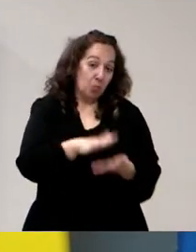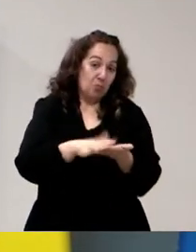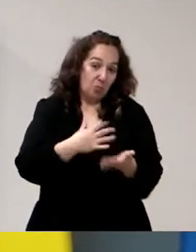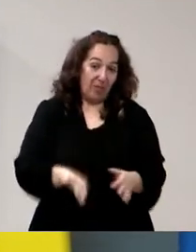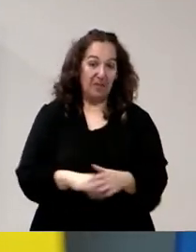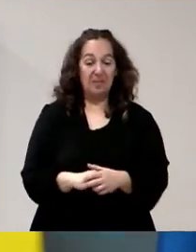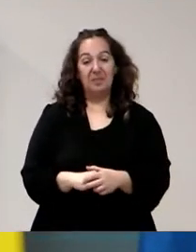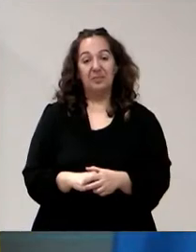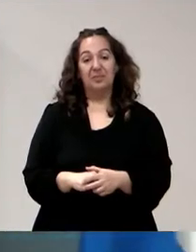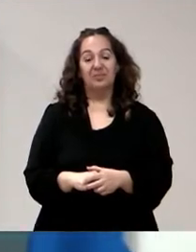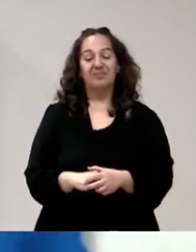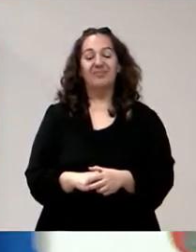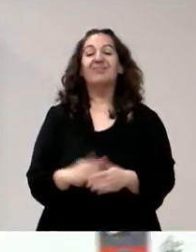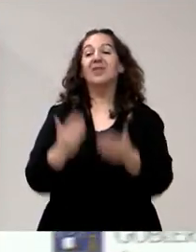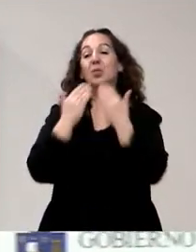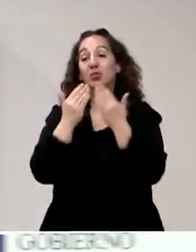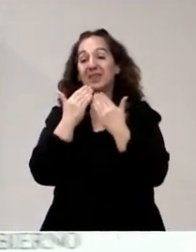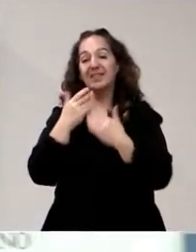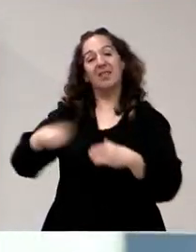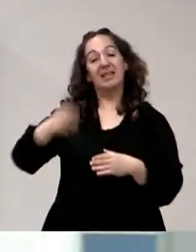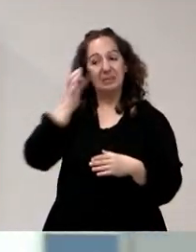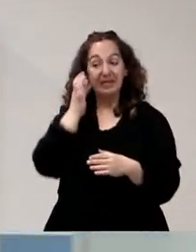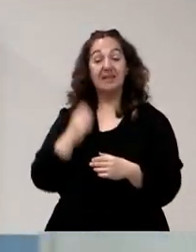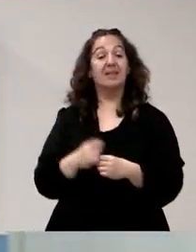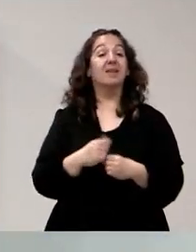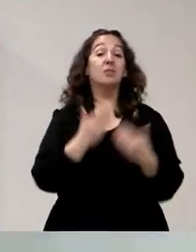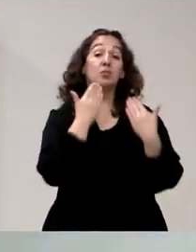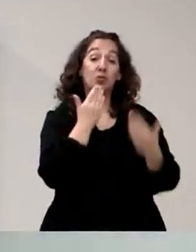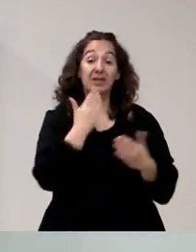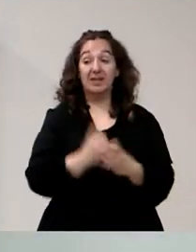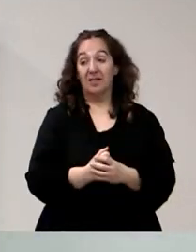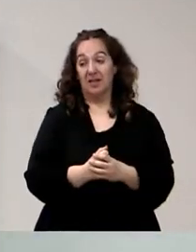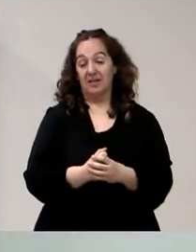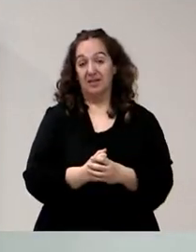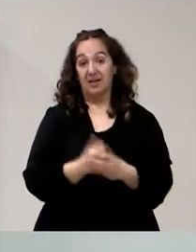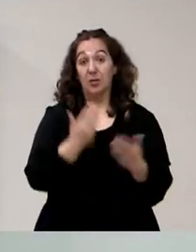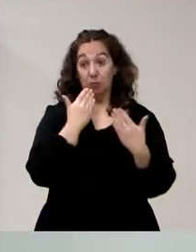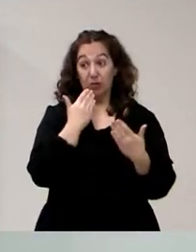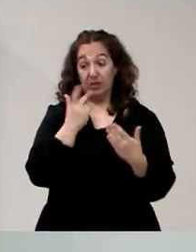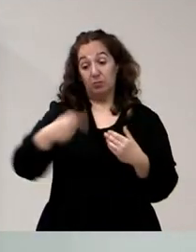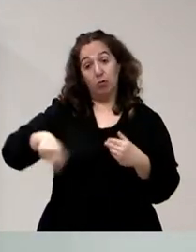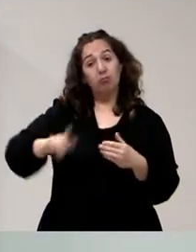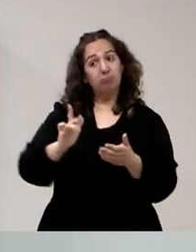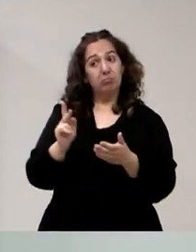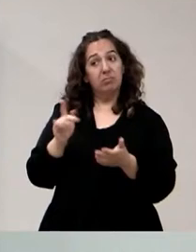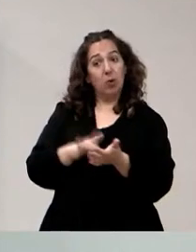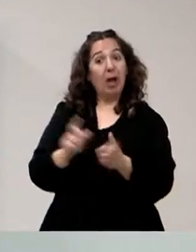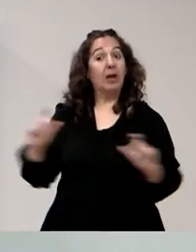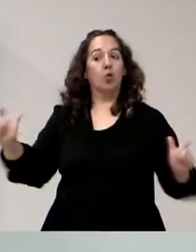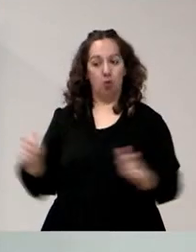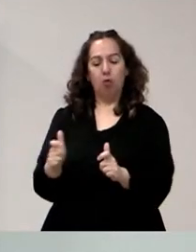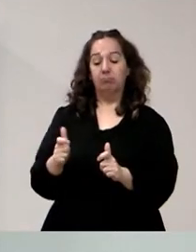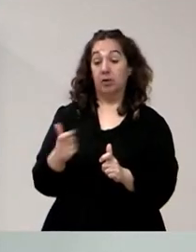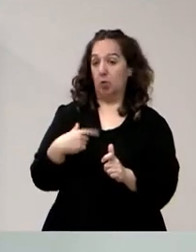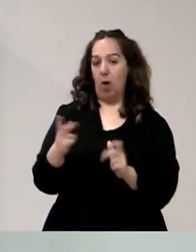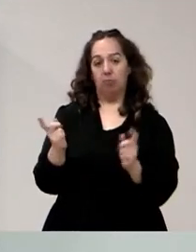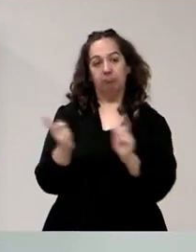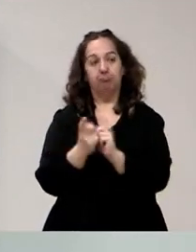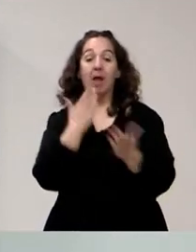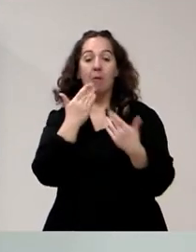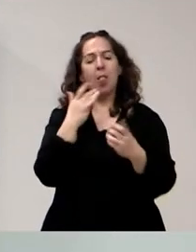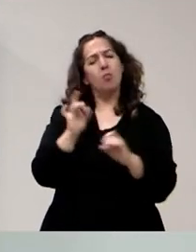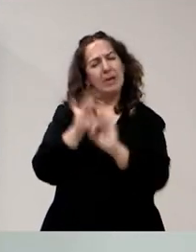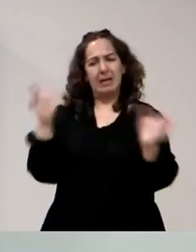yo pues muchas gracias presidenta Muchas gracias por por esta esta reunión en la que yo creo que ha quedado muy clara la